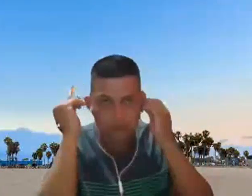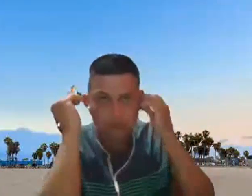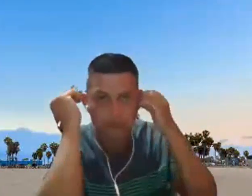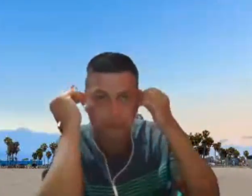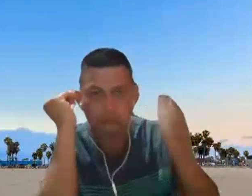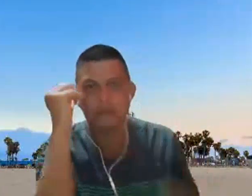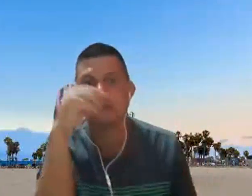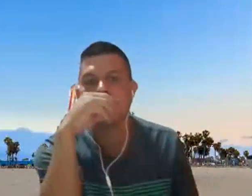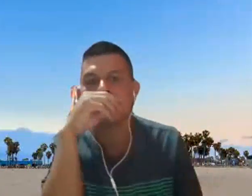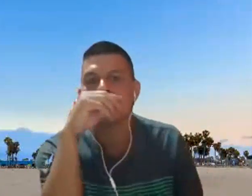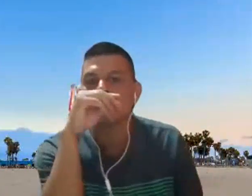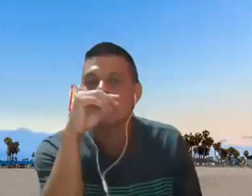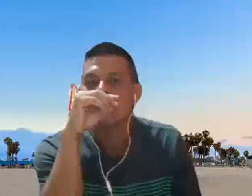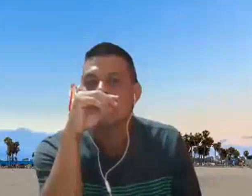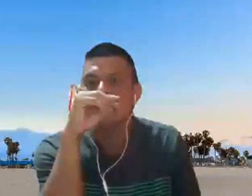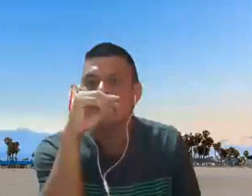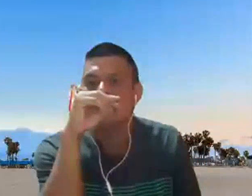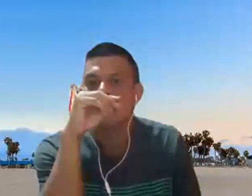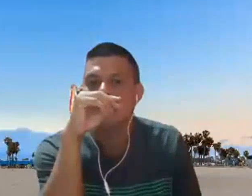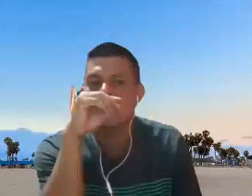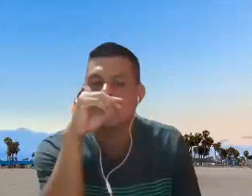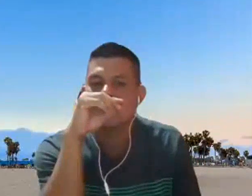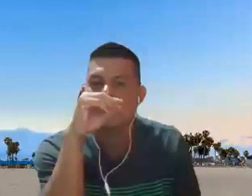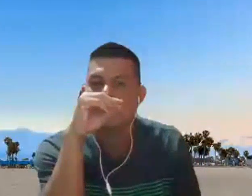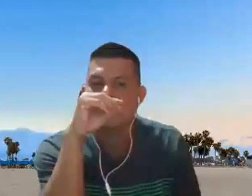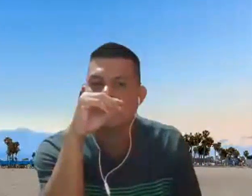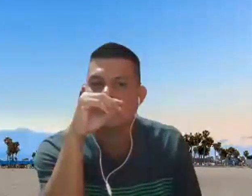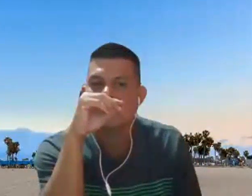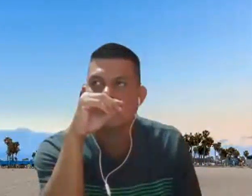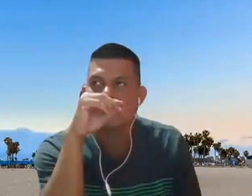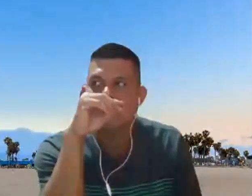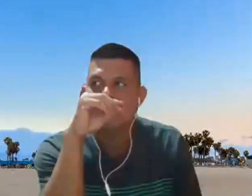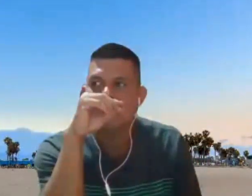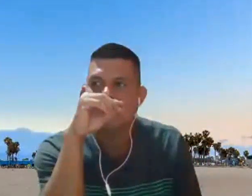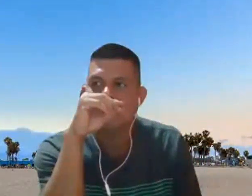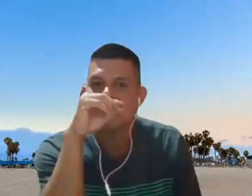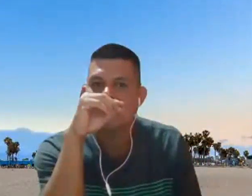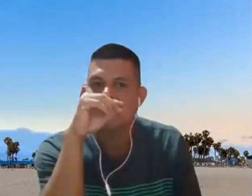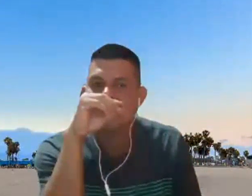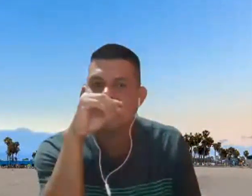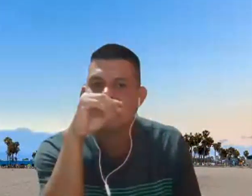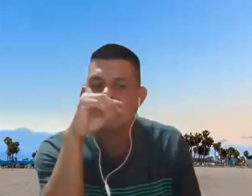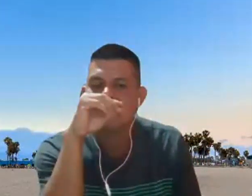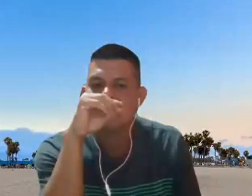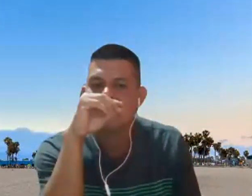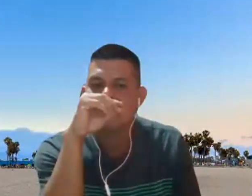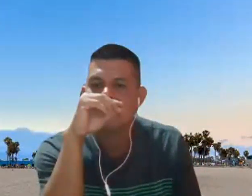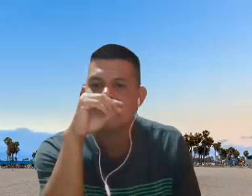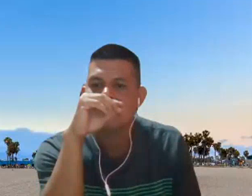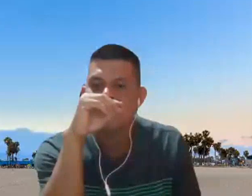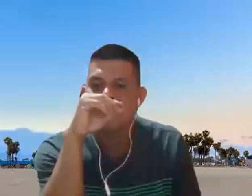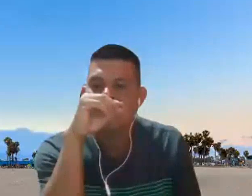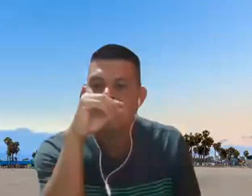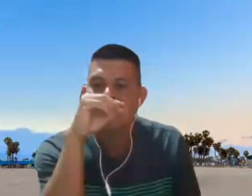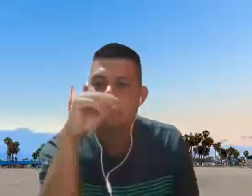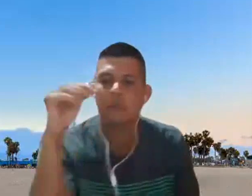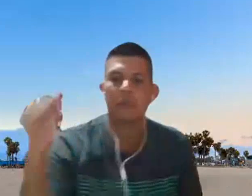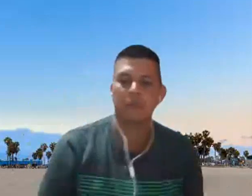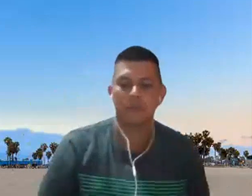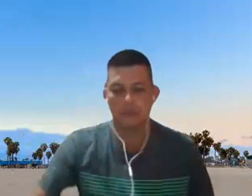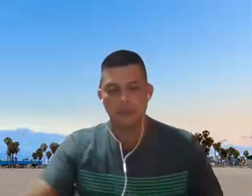son todas. Primero tenemos el foro, como usted lo dice, luego tenemos la actividad entregable, que es el